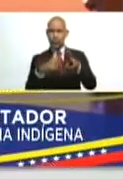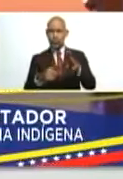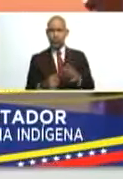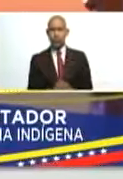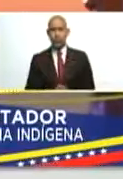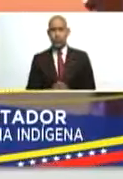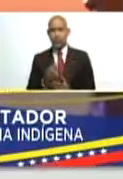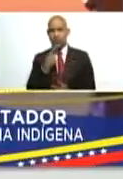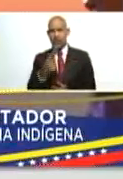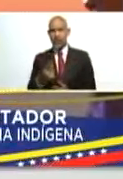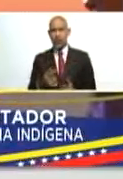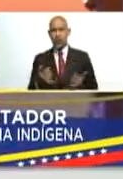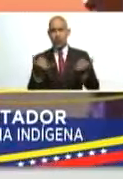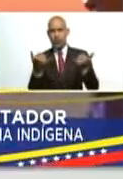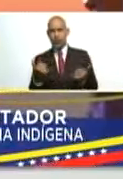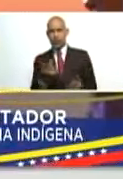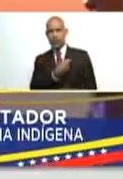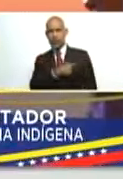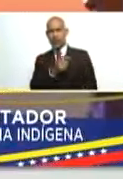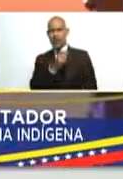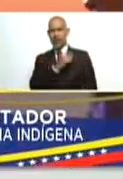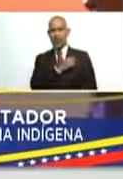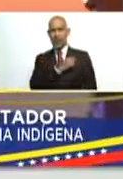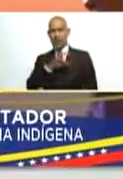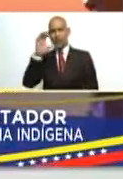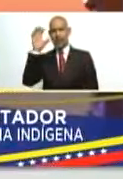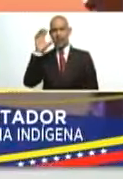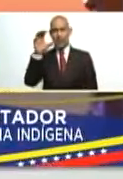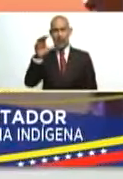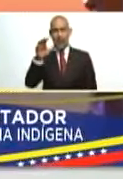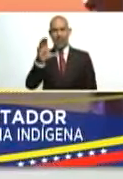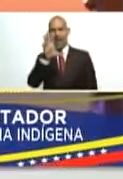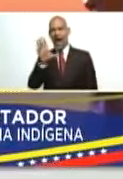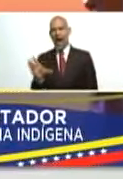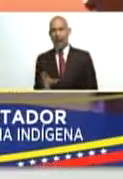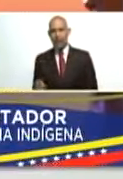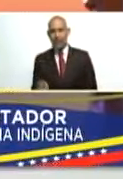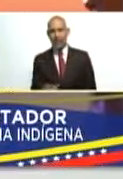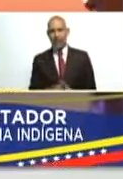¡qué madre patria España! ¡Madre patria África! Dijo,